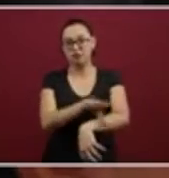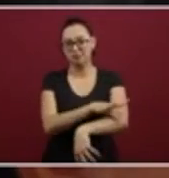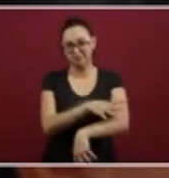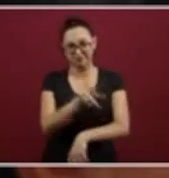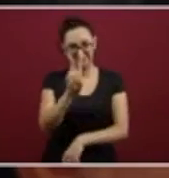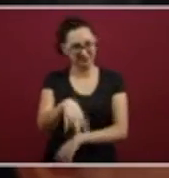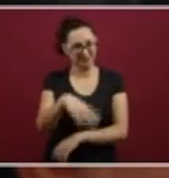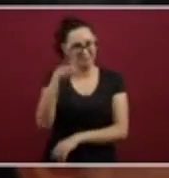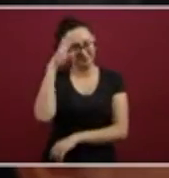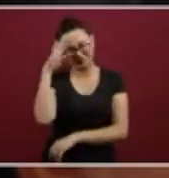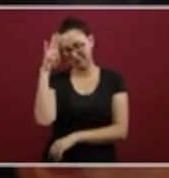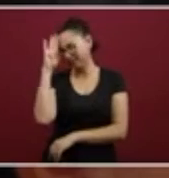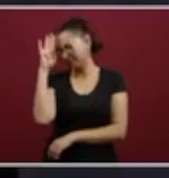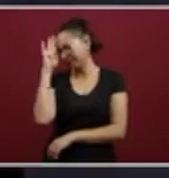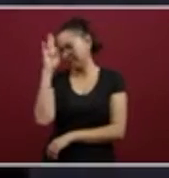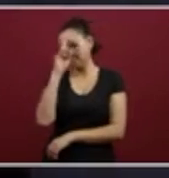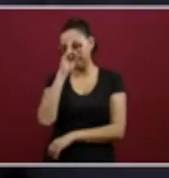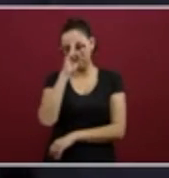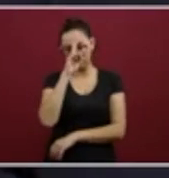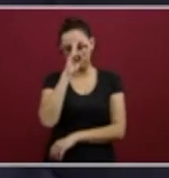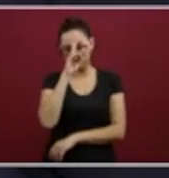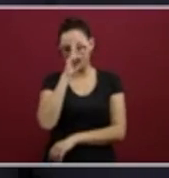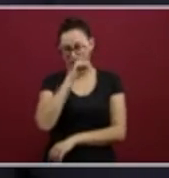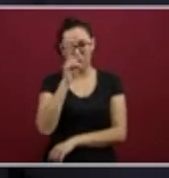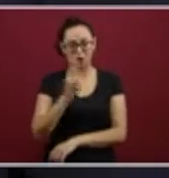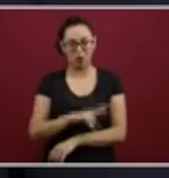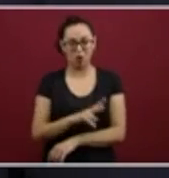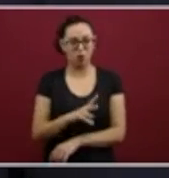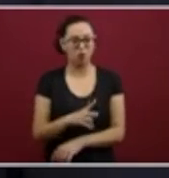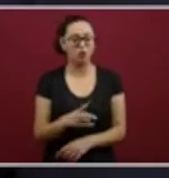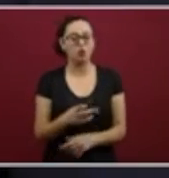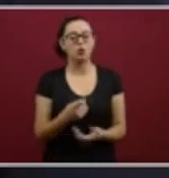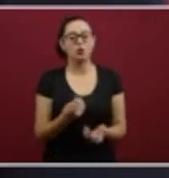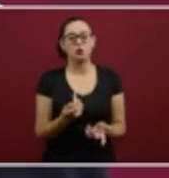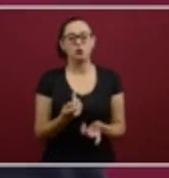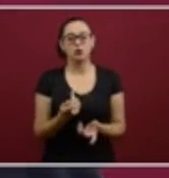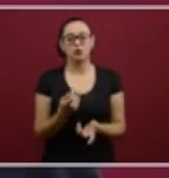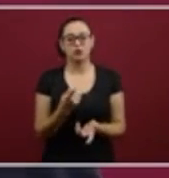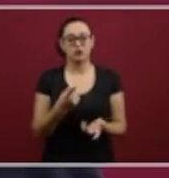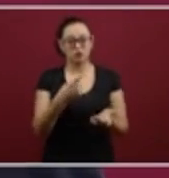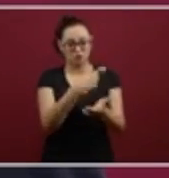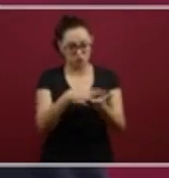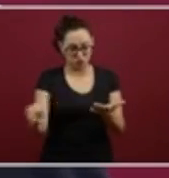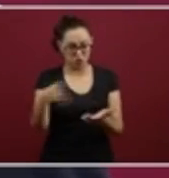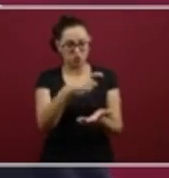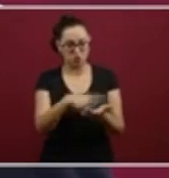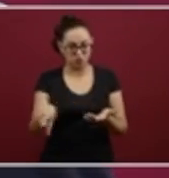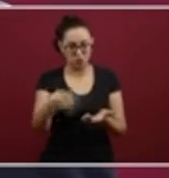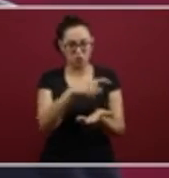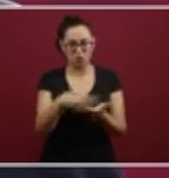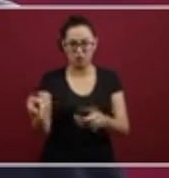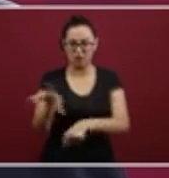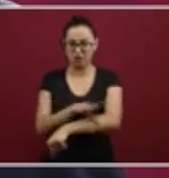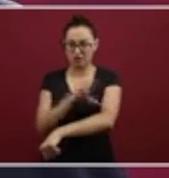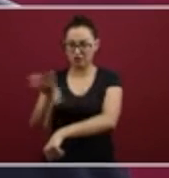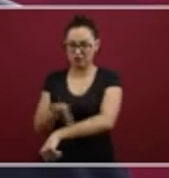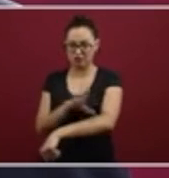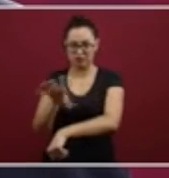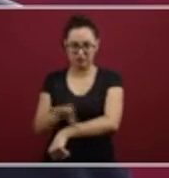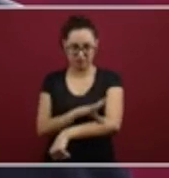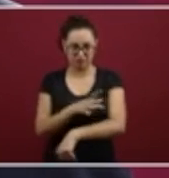increíble, ¿sí? No solo se compra la energía, la